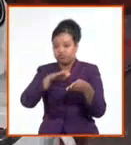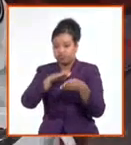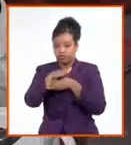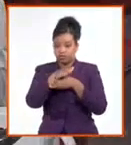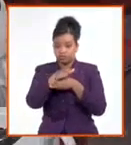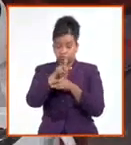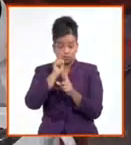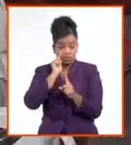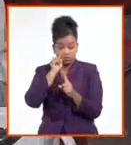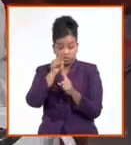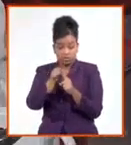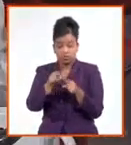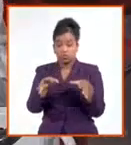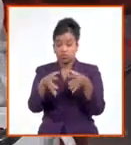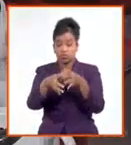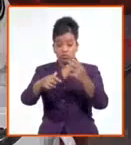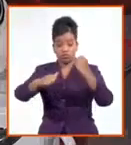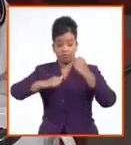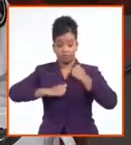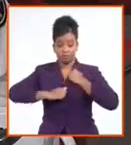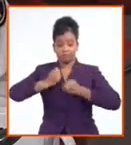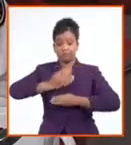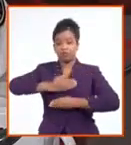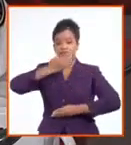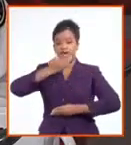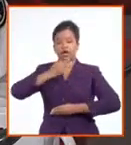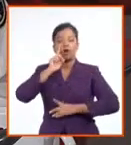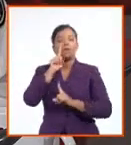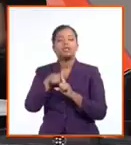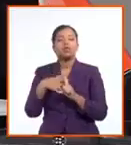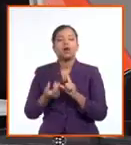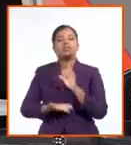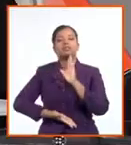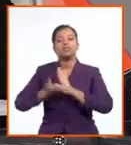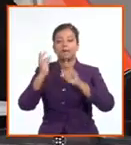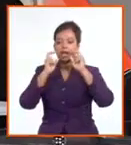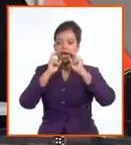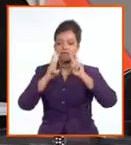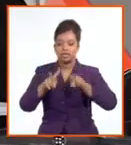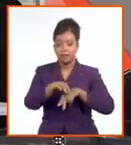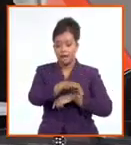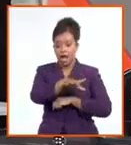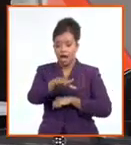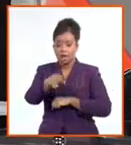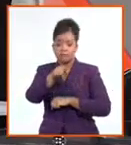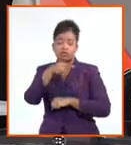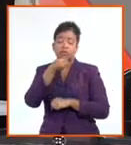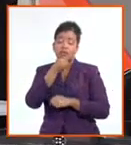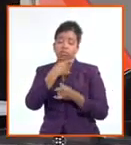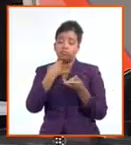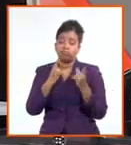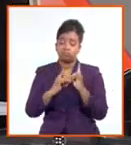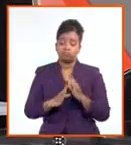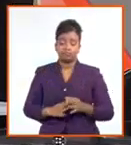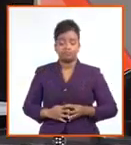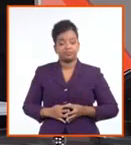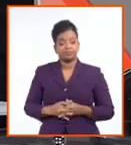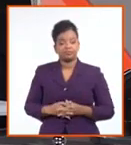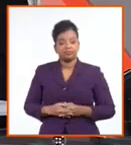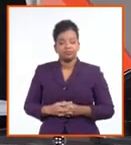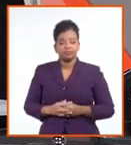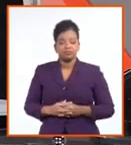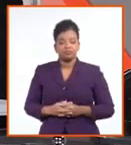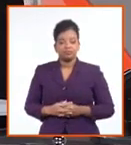guardafronteras es salvar y proteger la vida humana en el mar. Para estas operaciones y para todo el